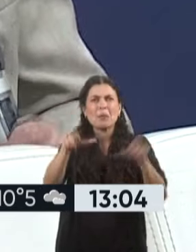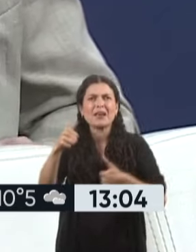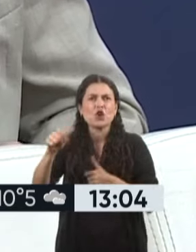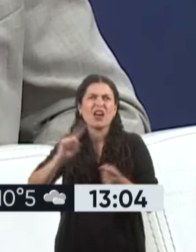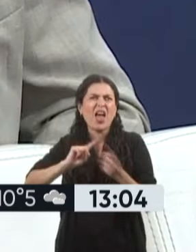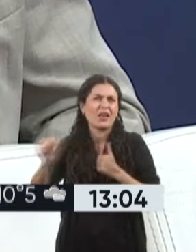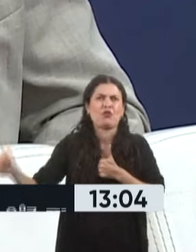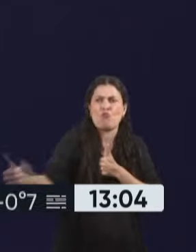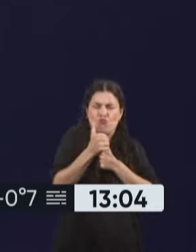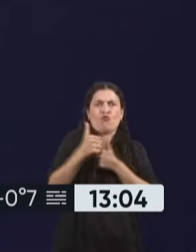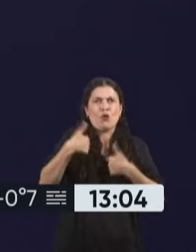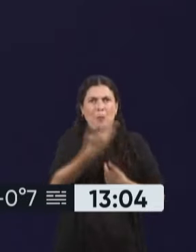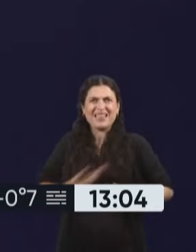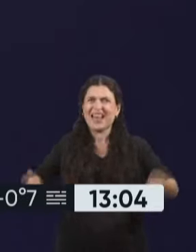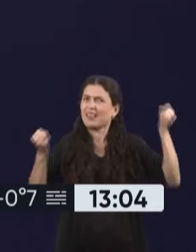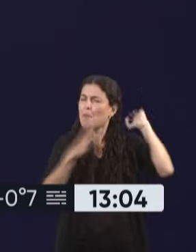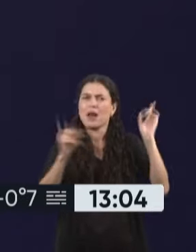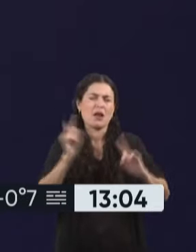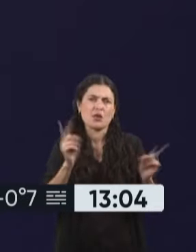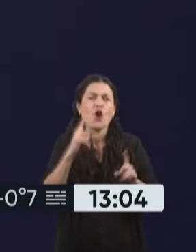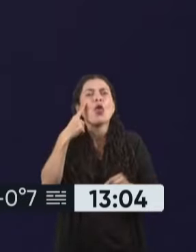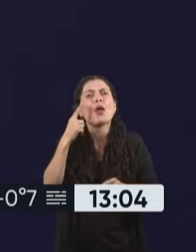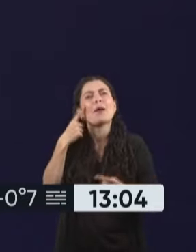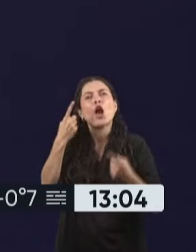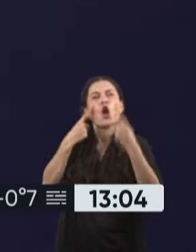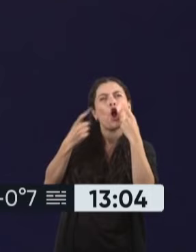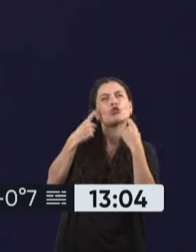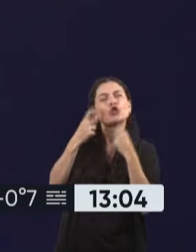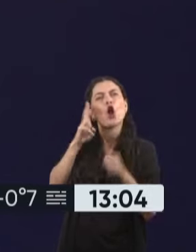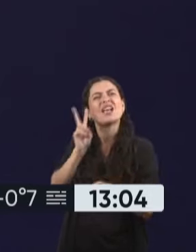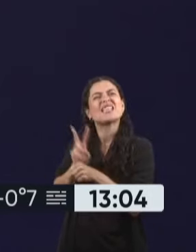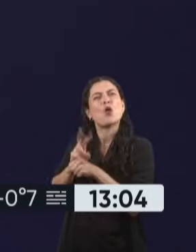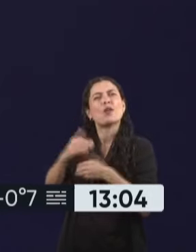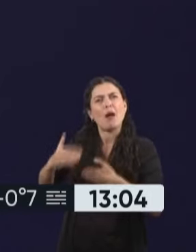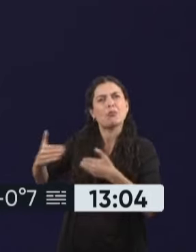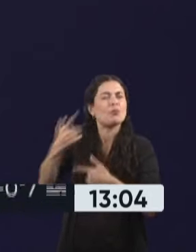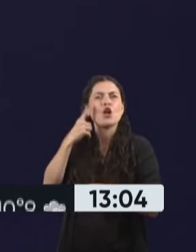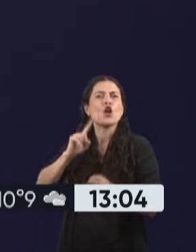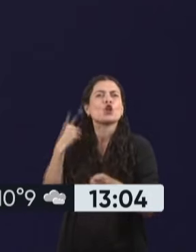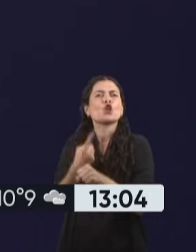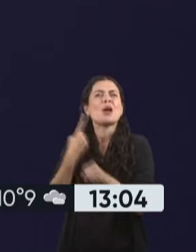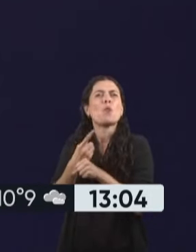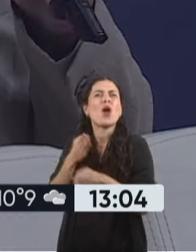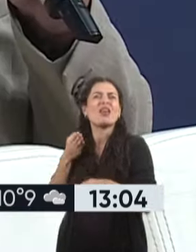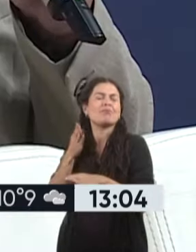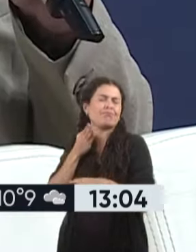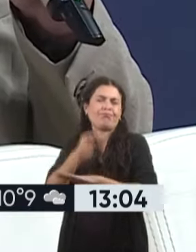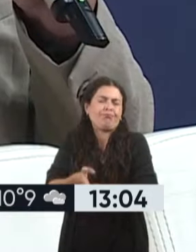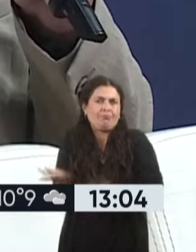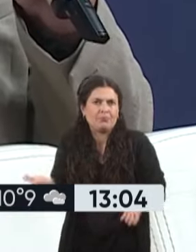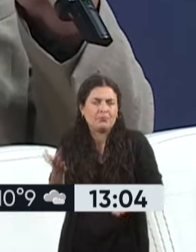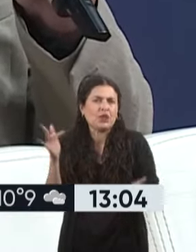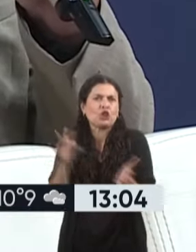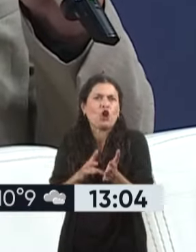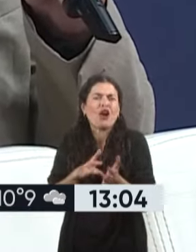mandatario. O sea que usted pretende que todas las personas que lo ven al presidente pasen por un filtro de la CIDE. No, que el Estado